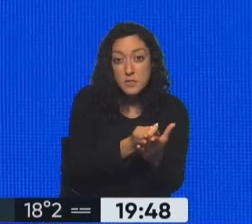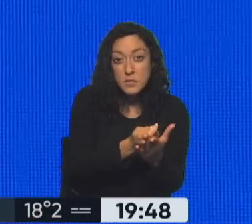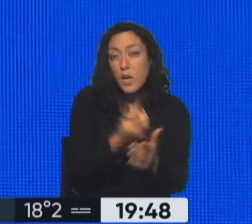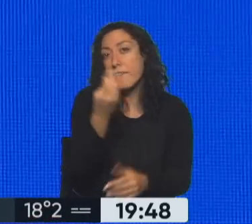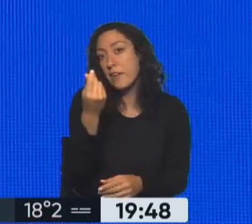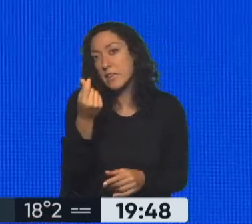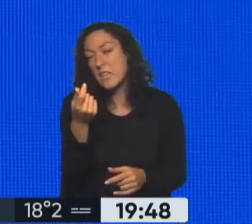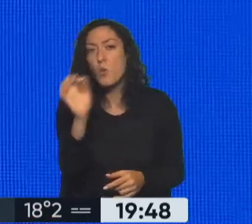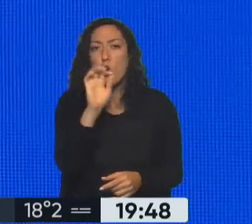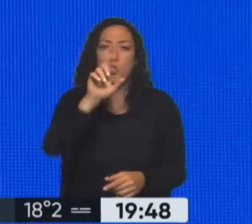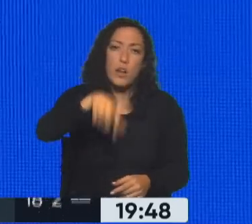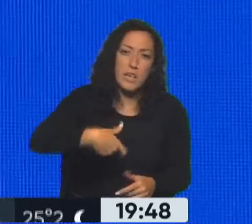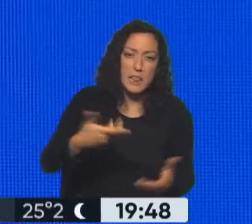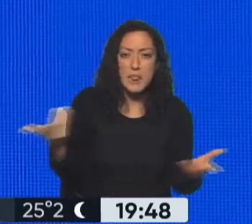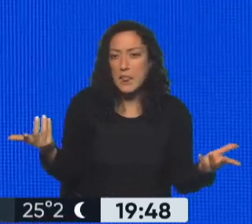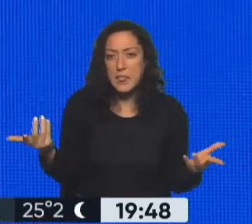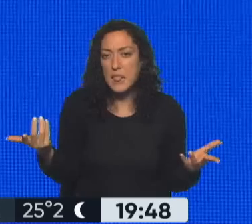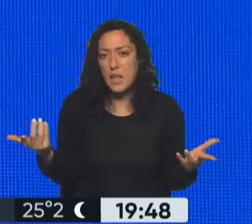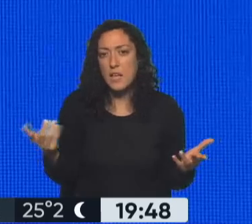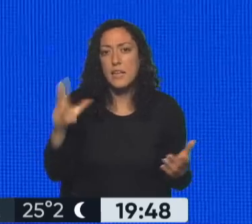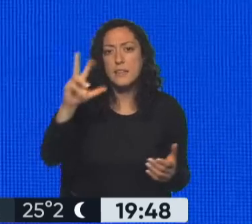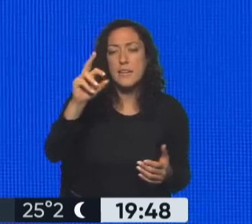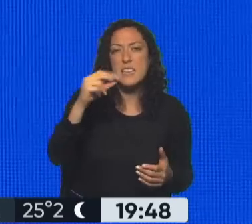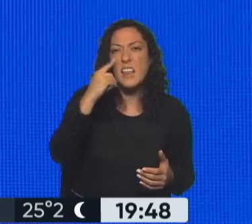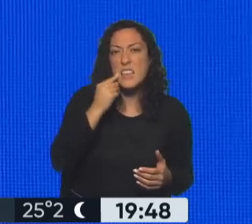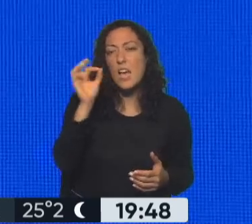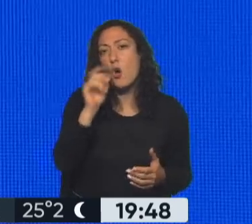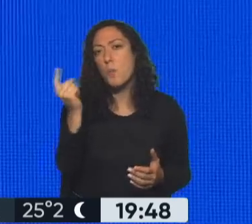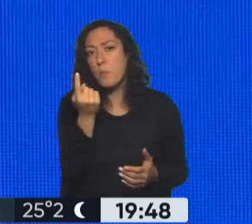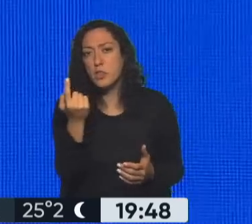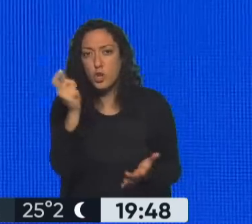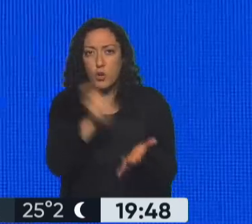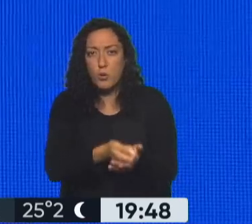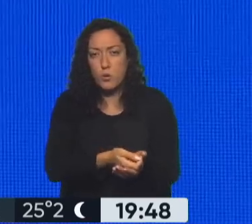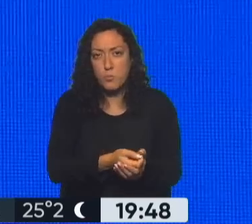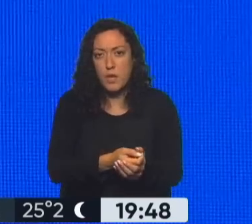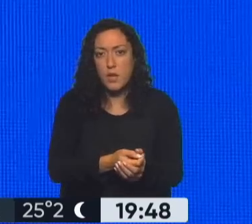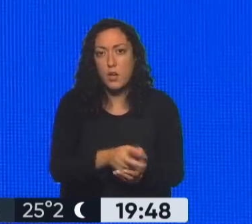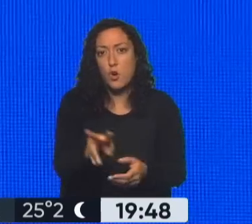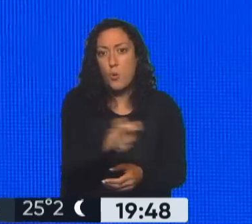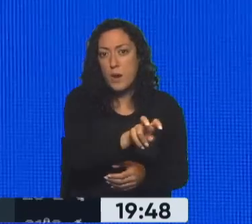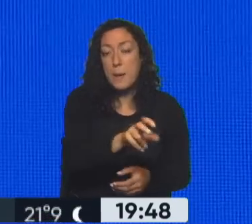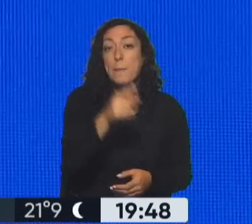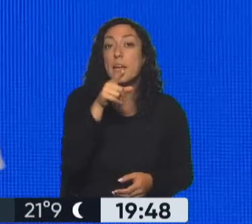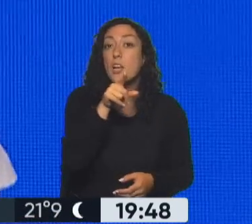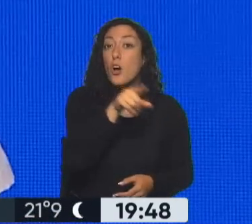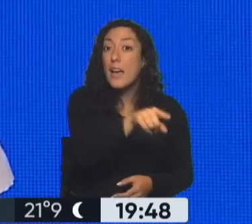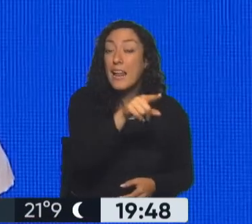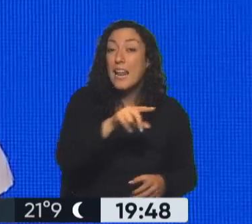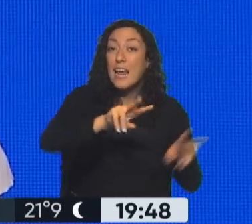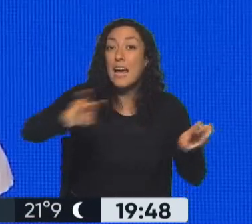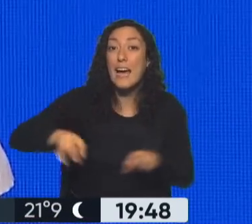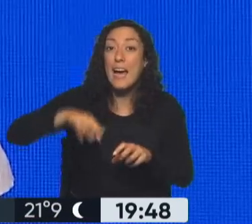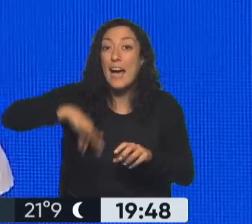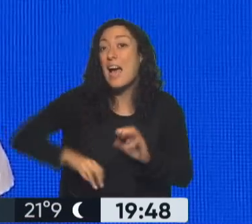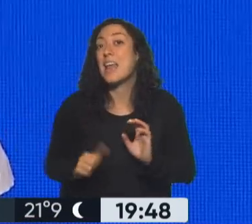en efectivo o en la tarjeta, o sea, o cobra los 30 días o cobra en ese momento. Pero él tiene que pagar la ganancia